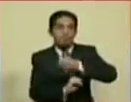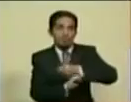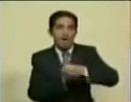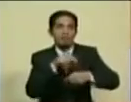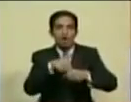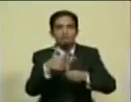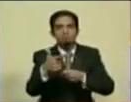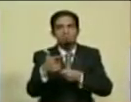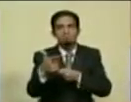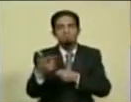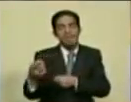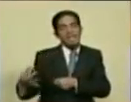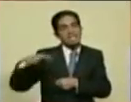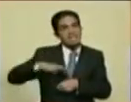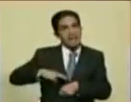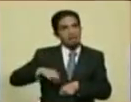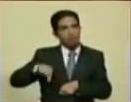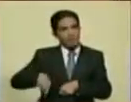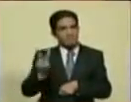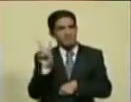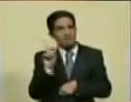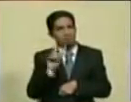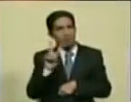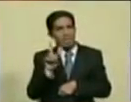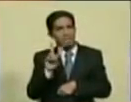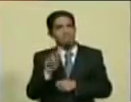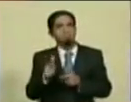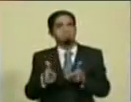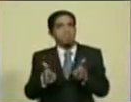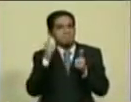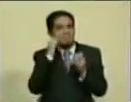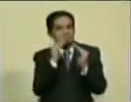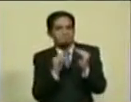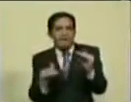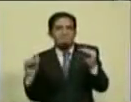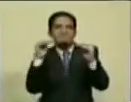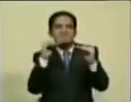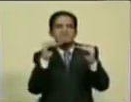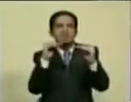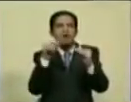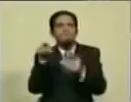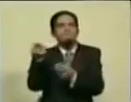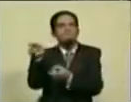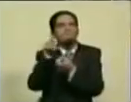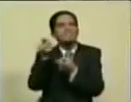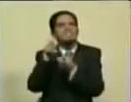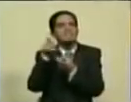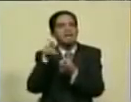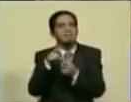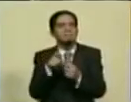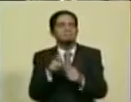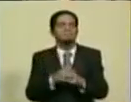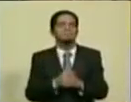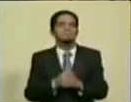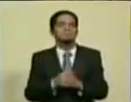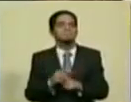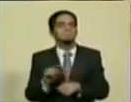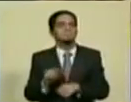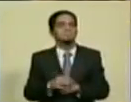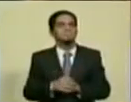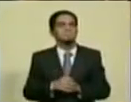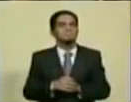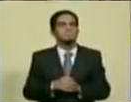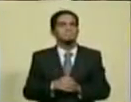República ha permitido buscar un nuevo equilibrio fiscal, en primer lugar, y a partir de